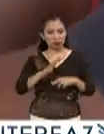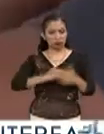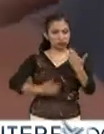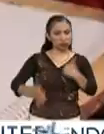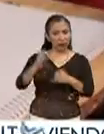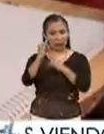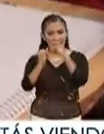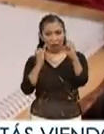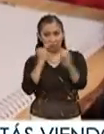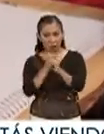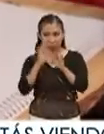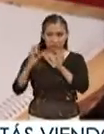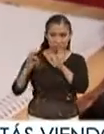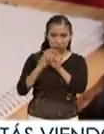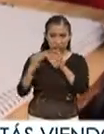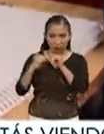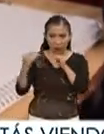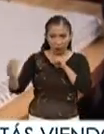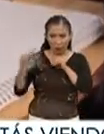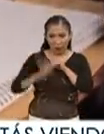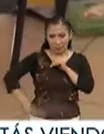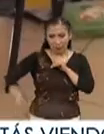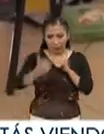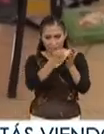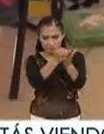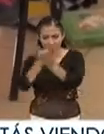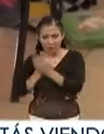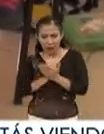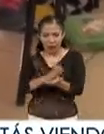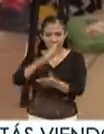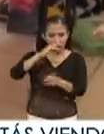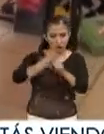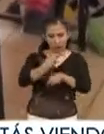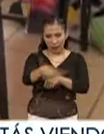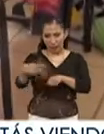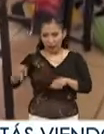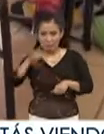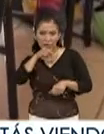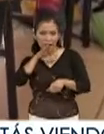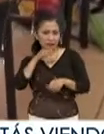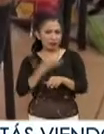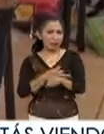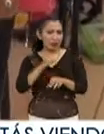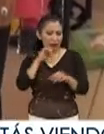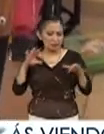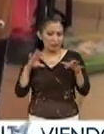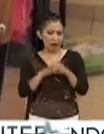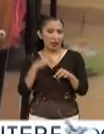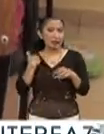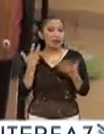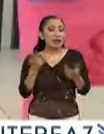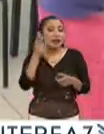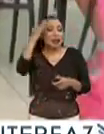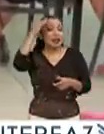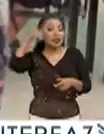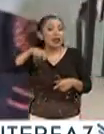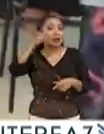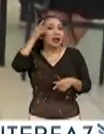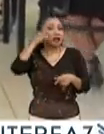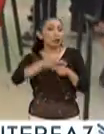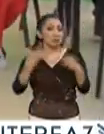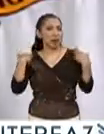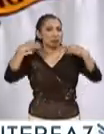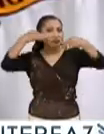nivel internacional, generar ambientes de colaboración y corresponsabilidad con los padres de familia y consolidar el liderazgo de